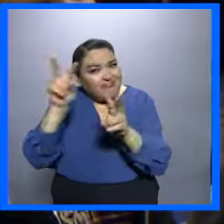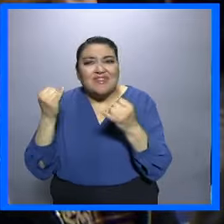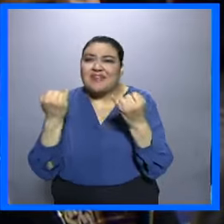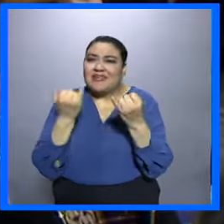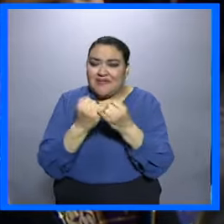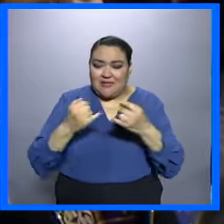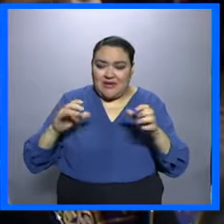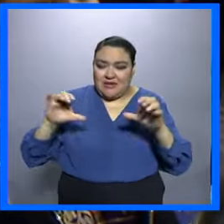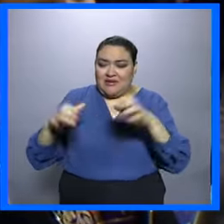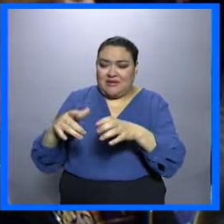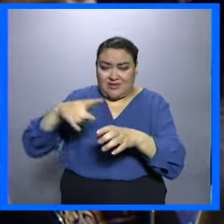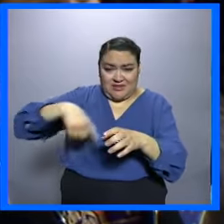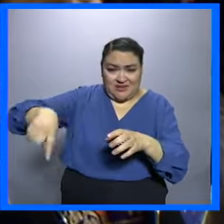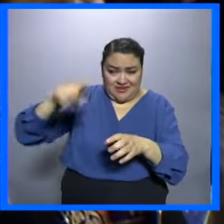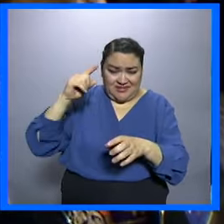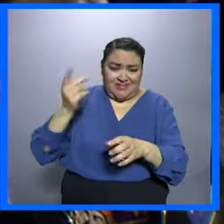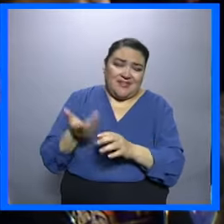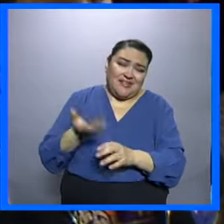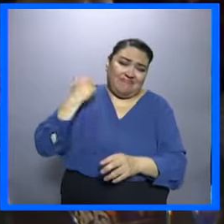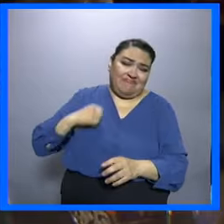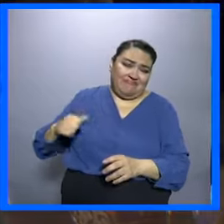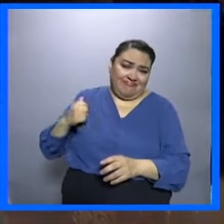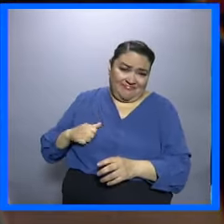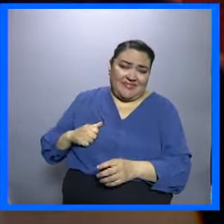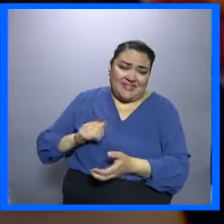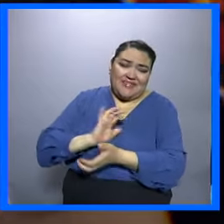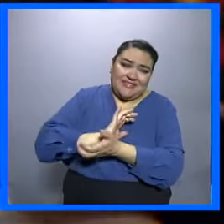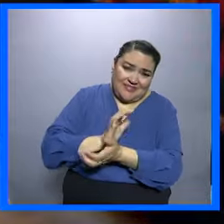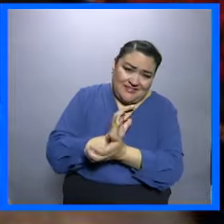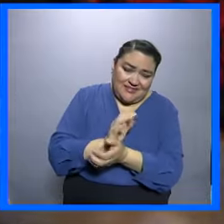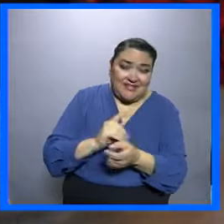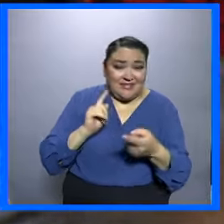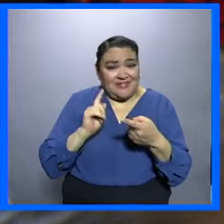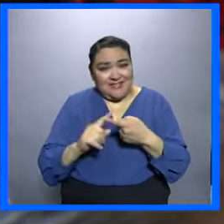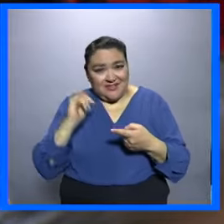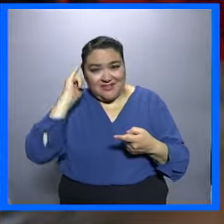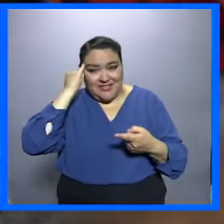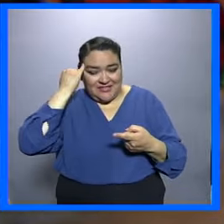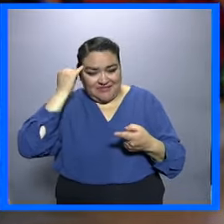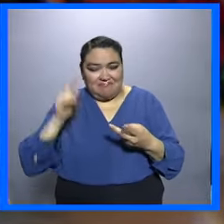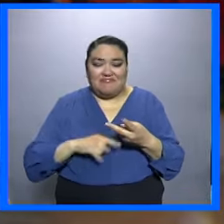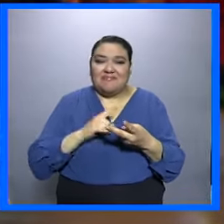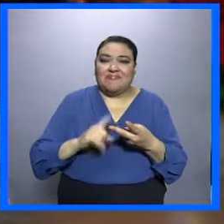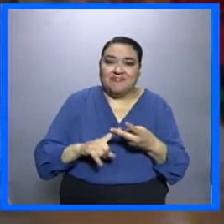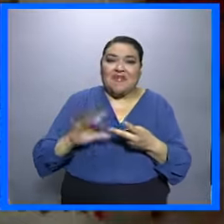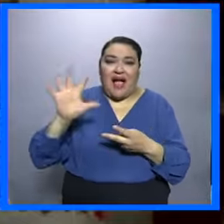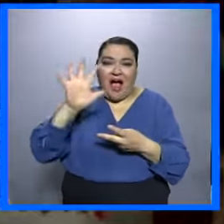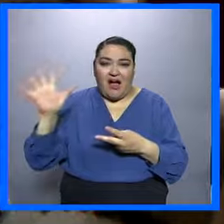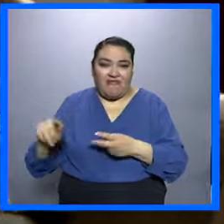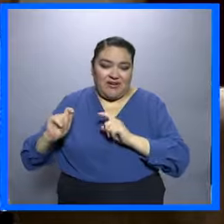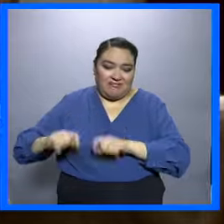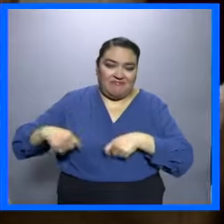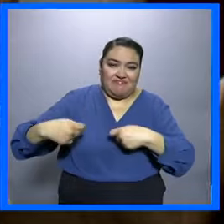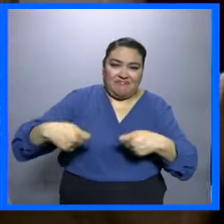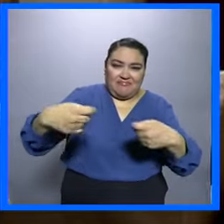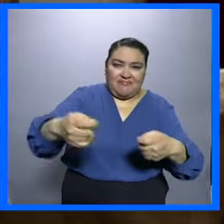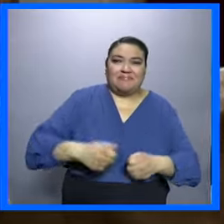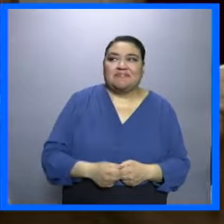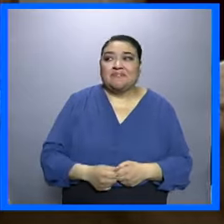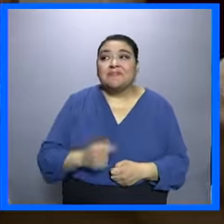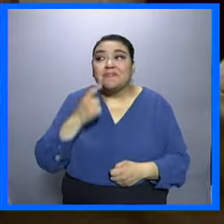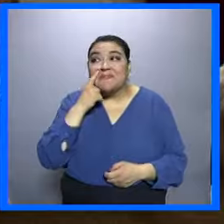de las poblaciones históricamente invisibilizadas, como los pueblos y comunidades indígenas y afromexicanos. Para